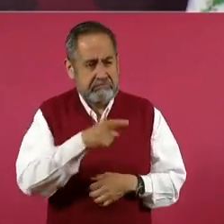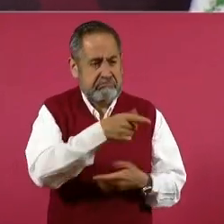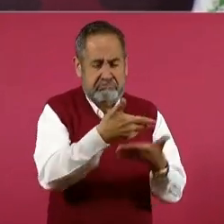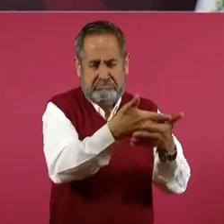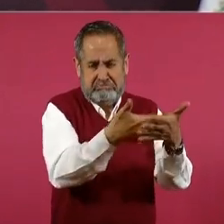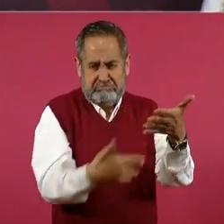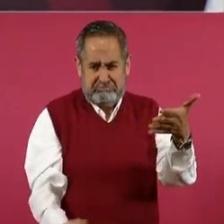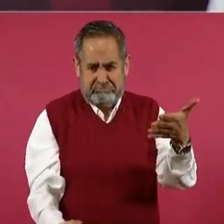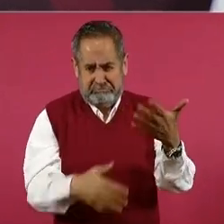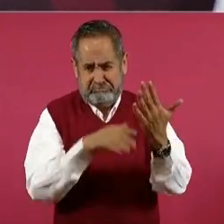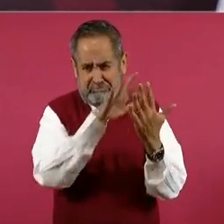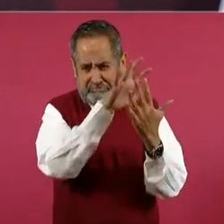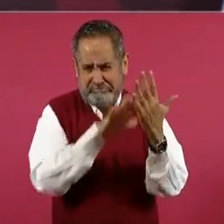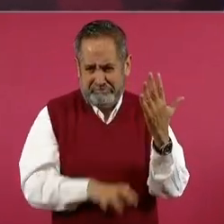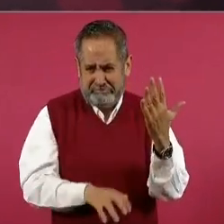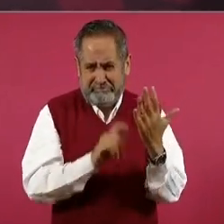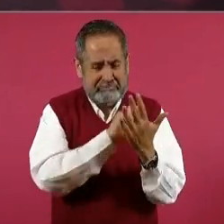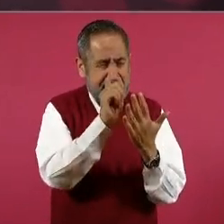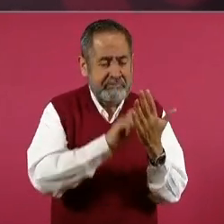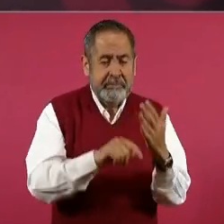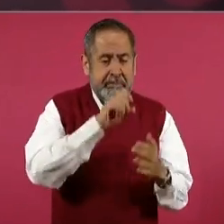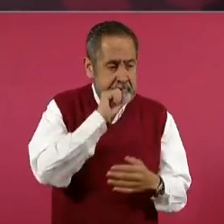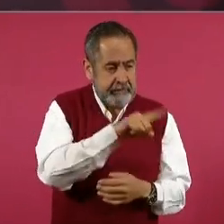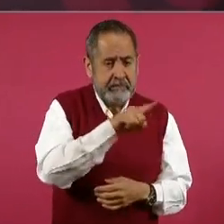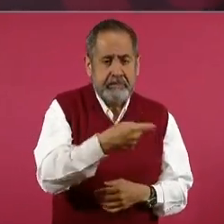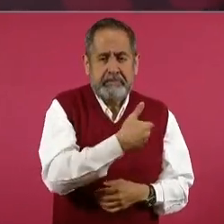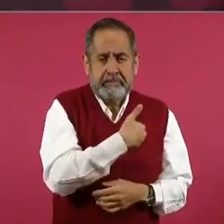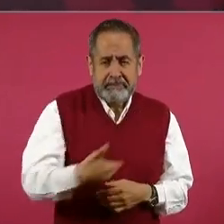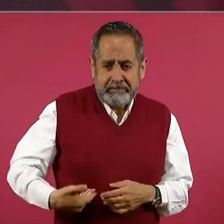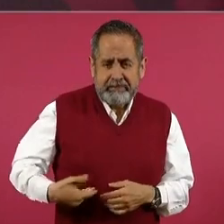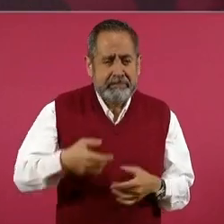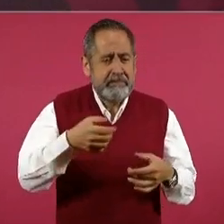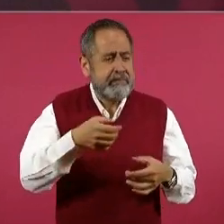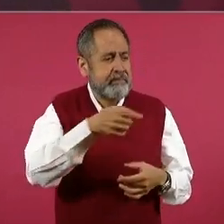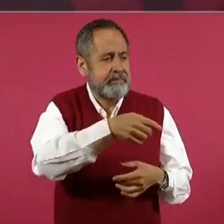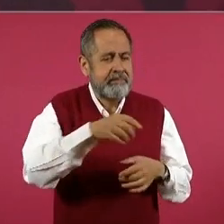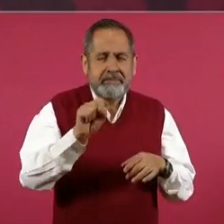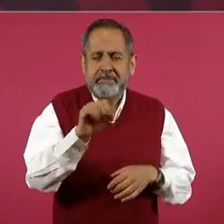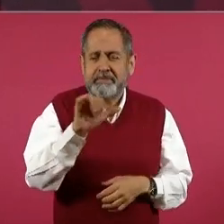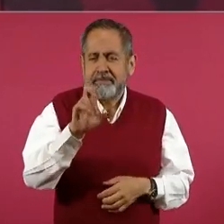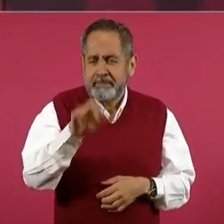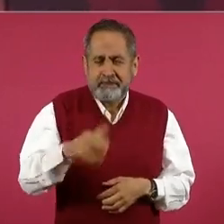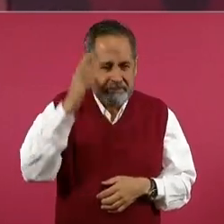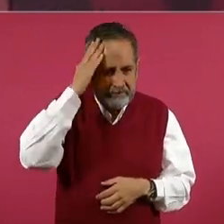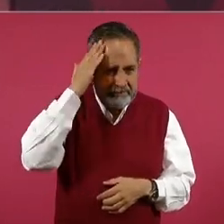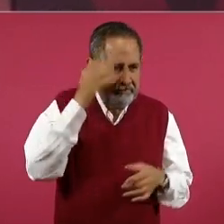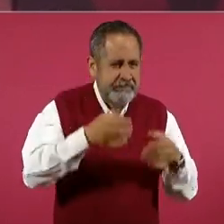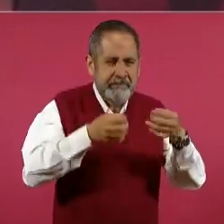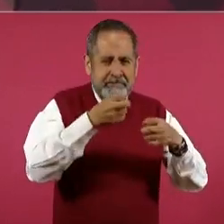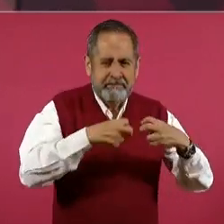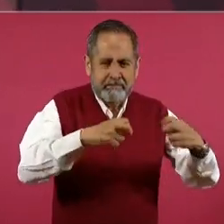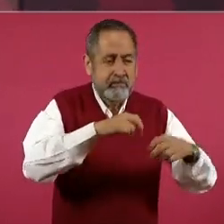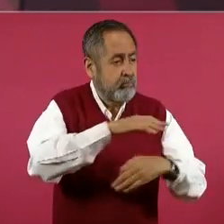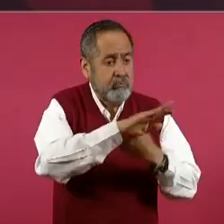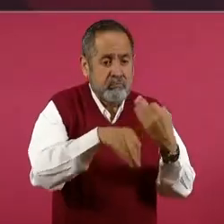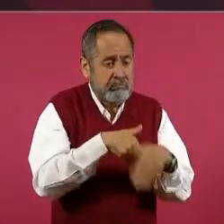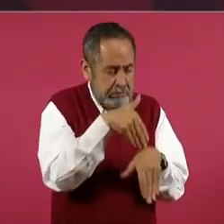manifiesto. El presidente de la Corte, todos los ministros de la Corte,